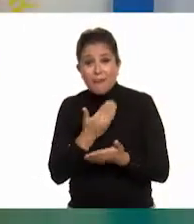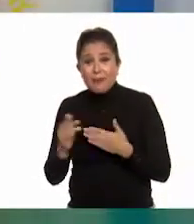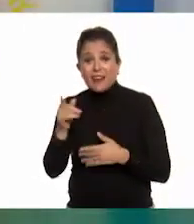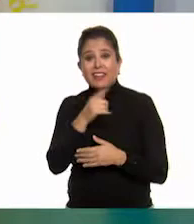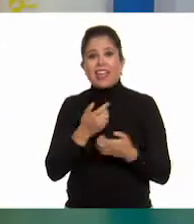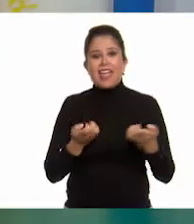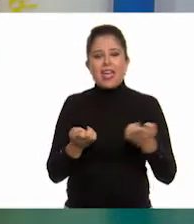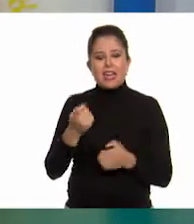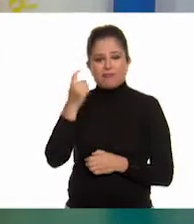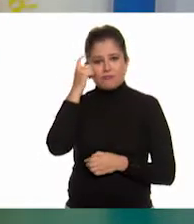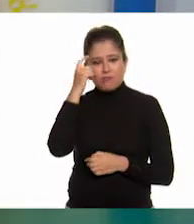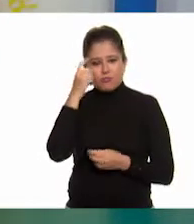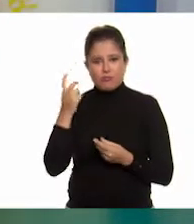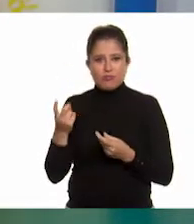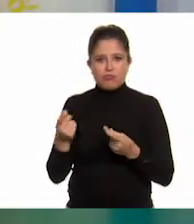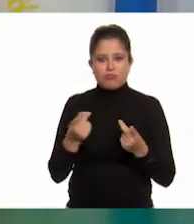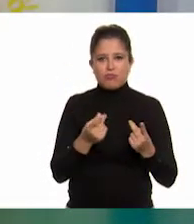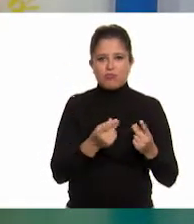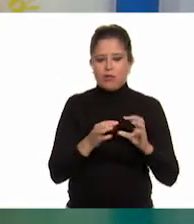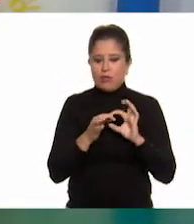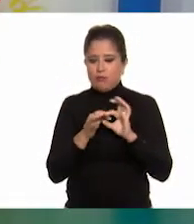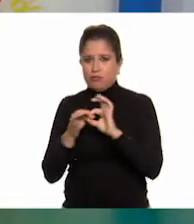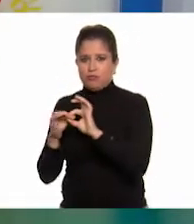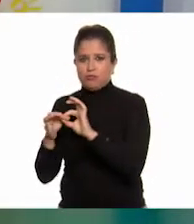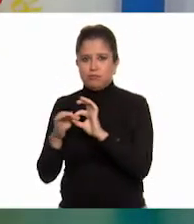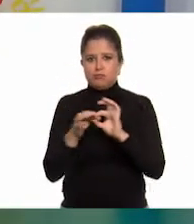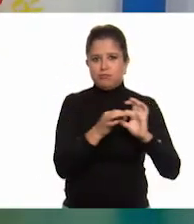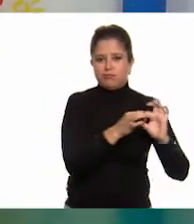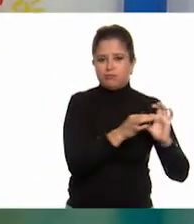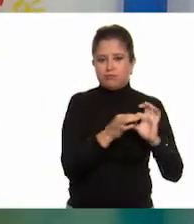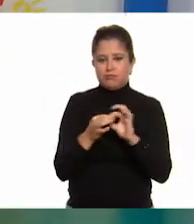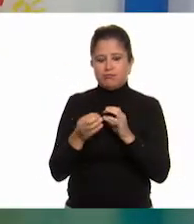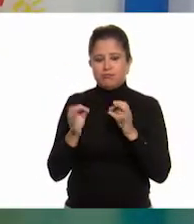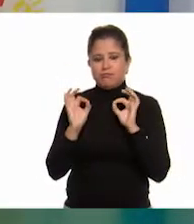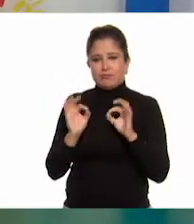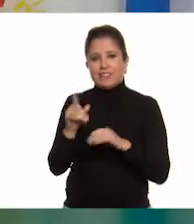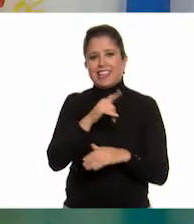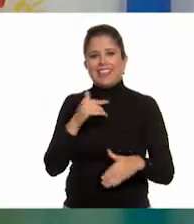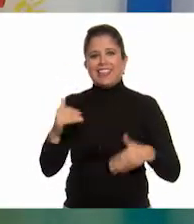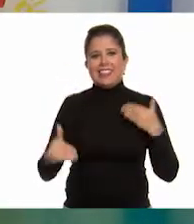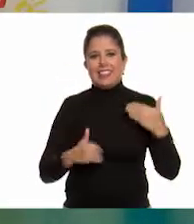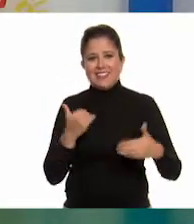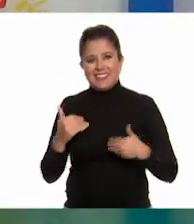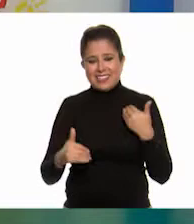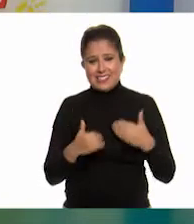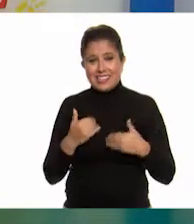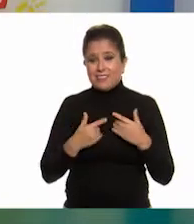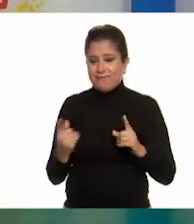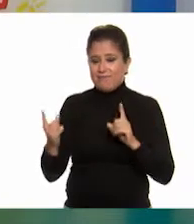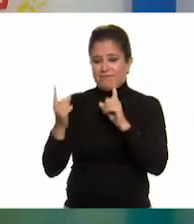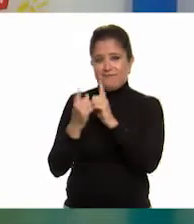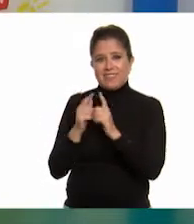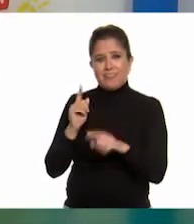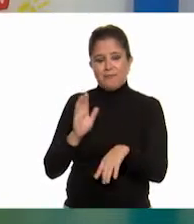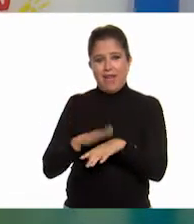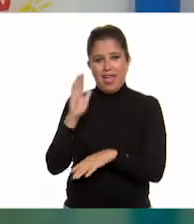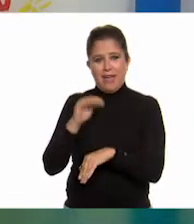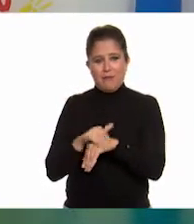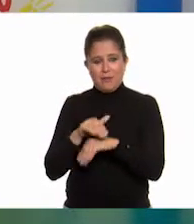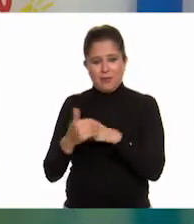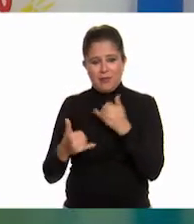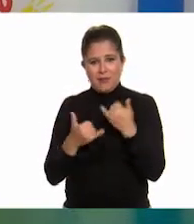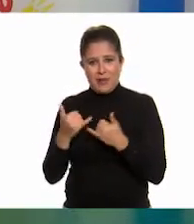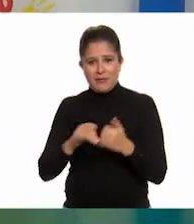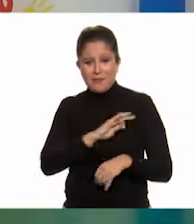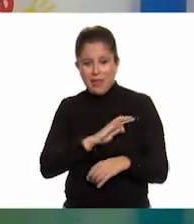ejercita nuestra mente, ¿verdad? Y nuestra coordinación memoria, también. La coordinación. Y nos divertimos con alguien más. Ok,